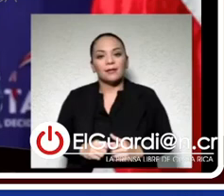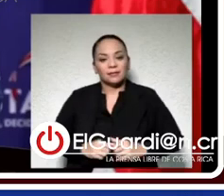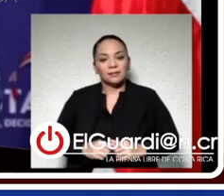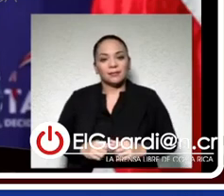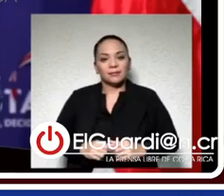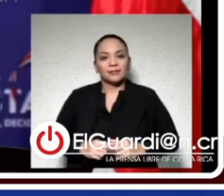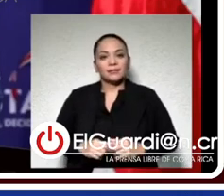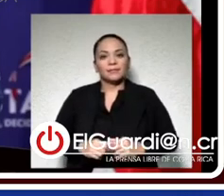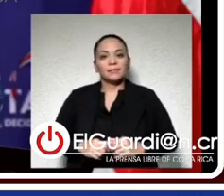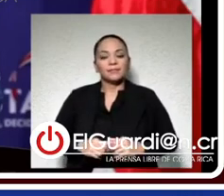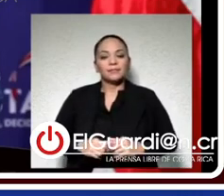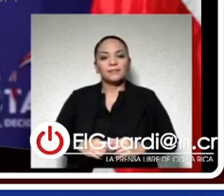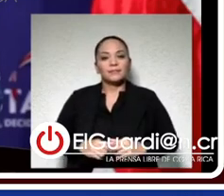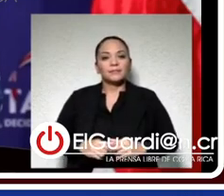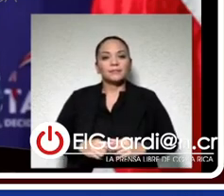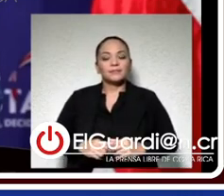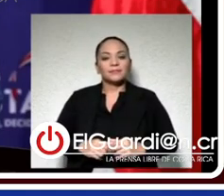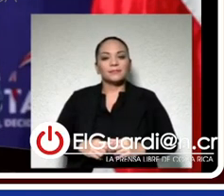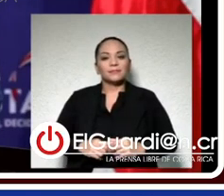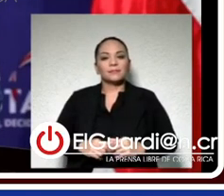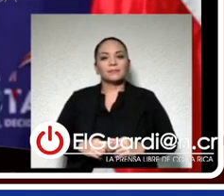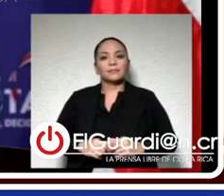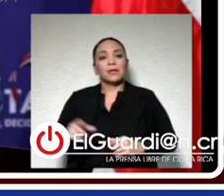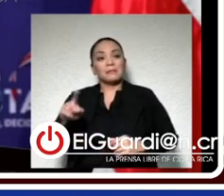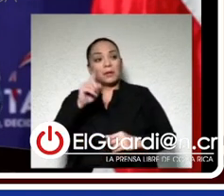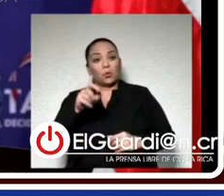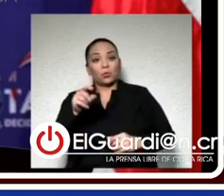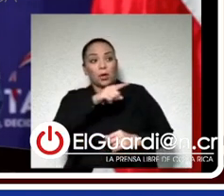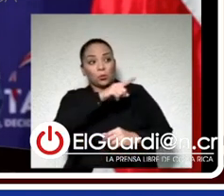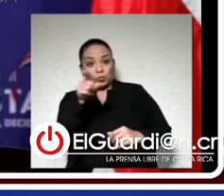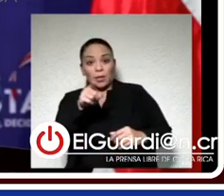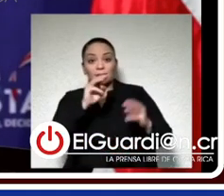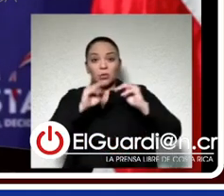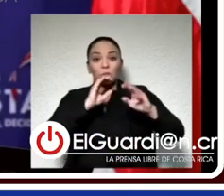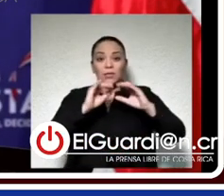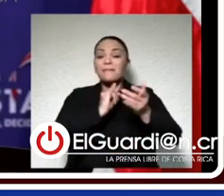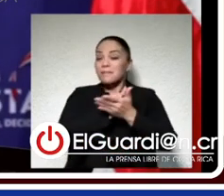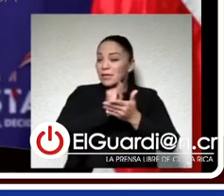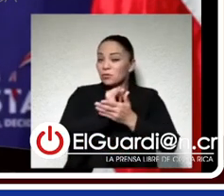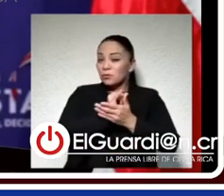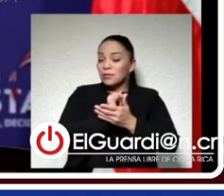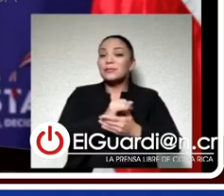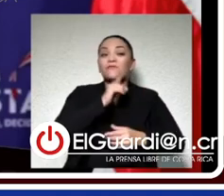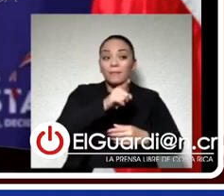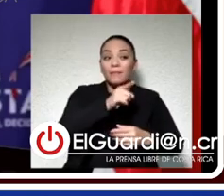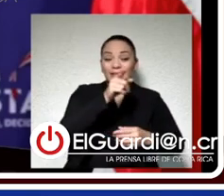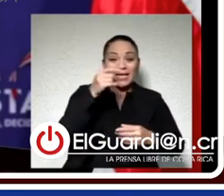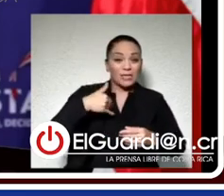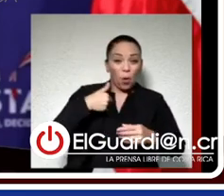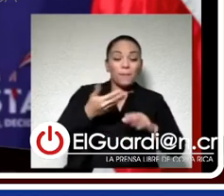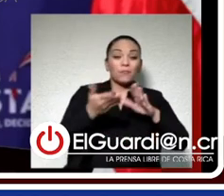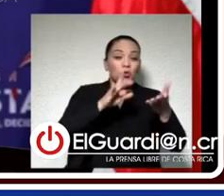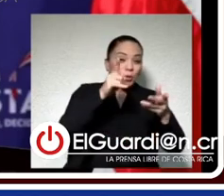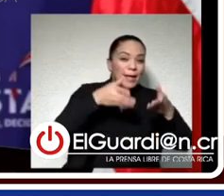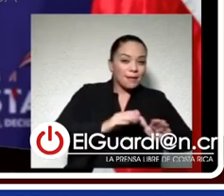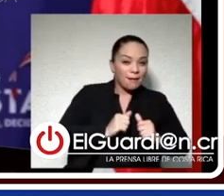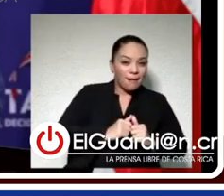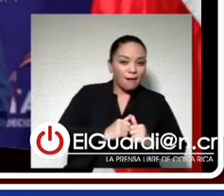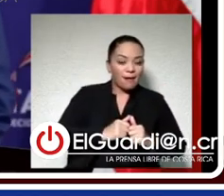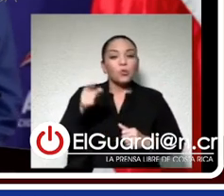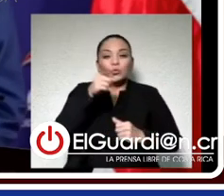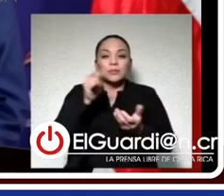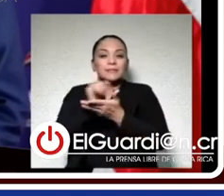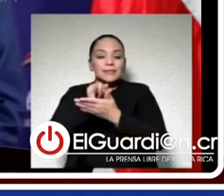Y se investigaron si se le murió una hija, de verdad. Investigaron si la mamá de verdad estaba en